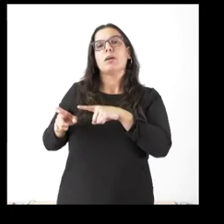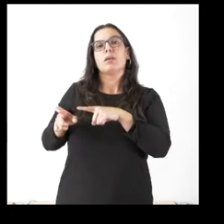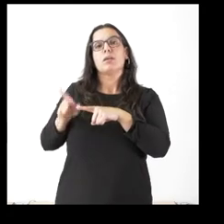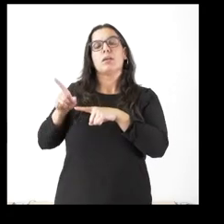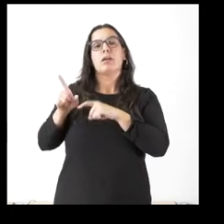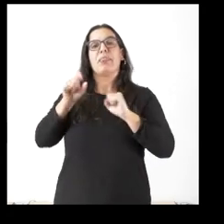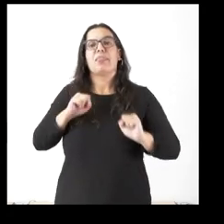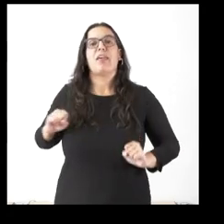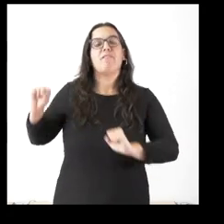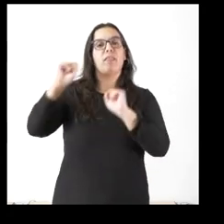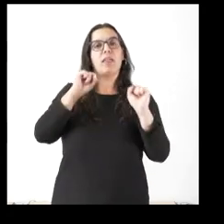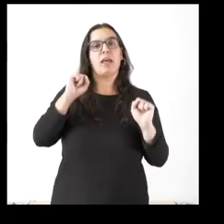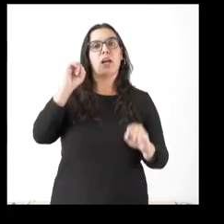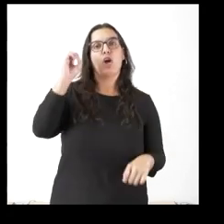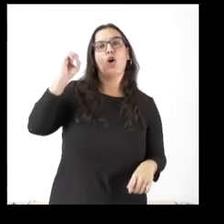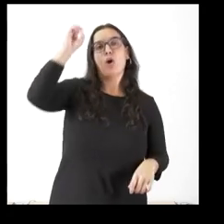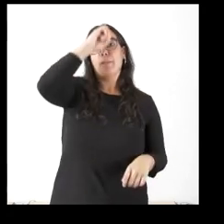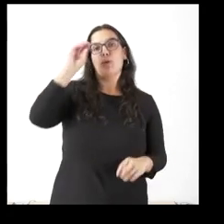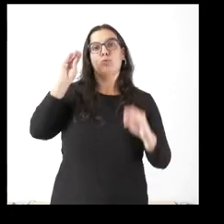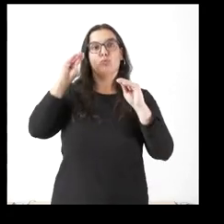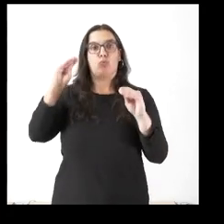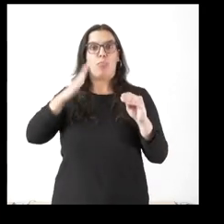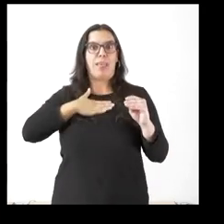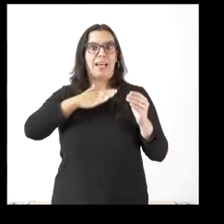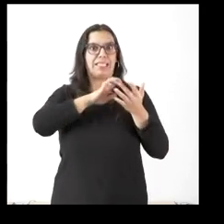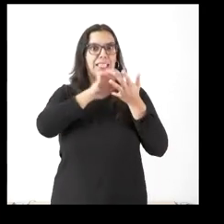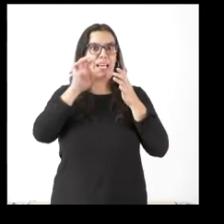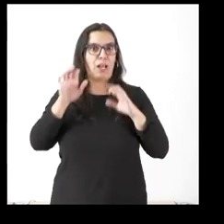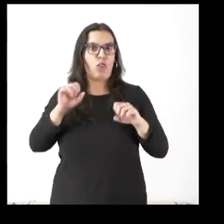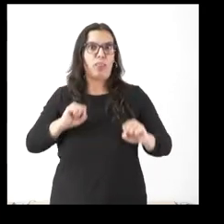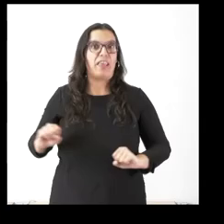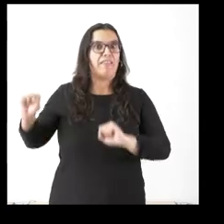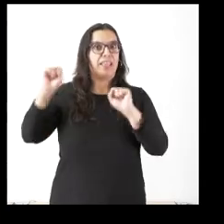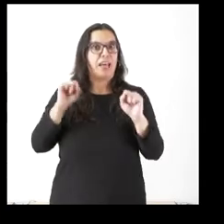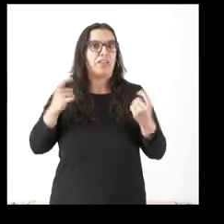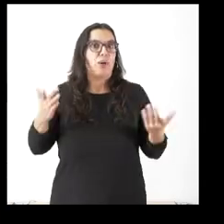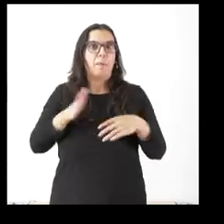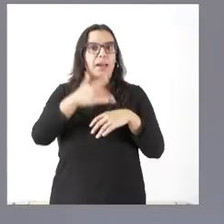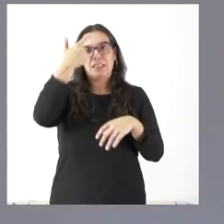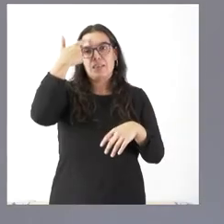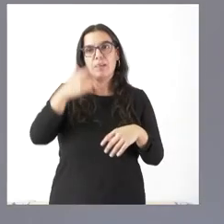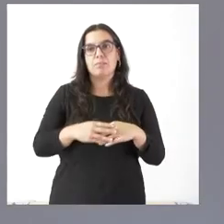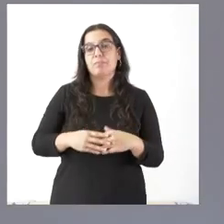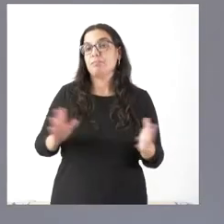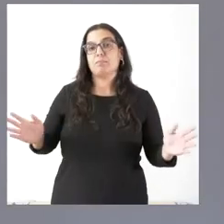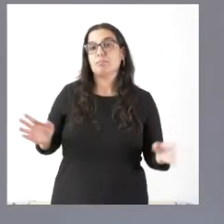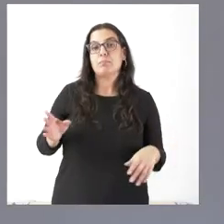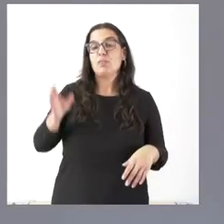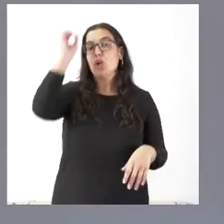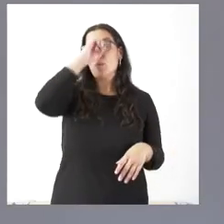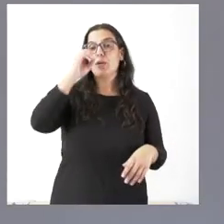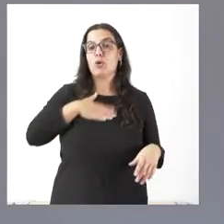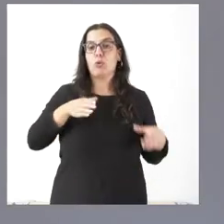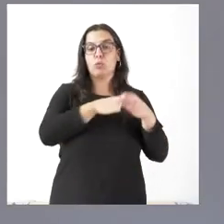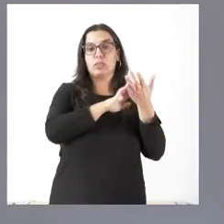postura, como es castellano y leonés, simplemente era para saber ese matiz. No, la posición de la Junta de Castilla y León no se la